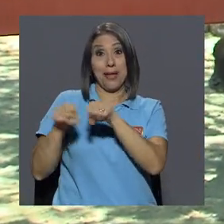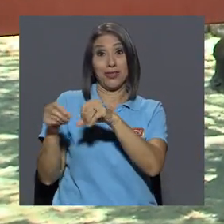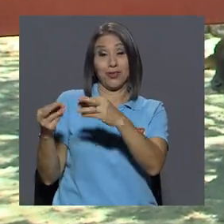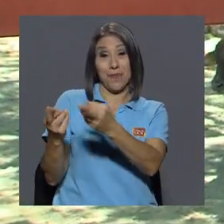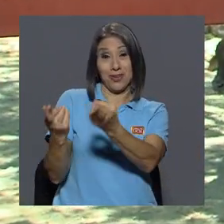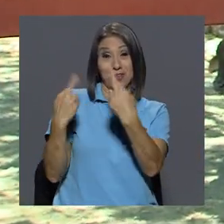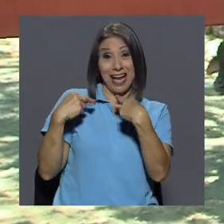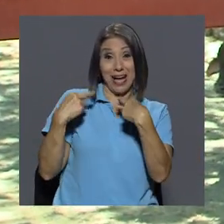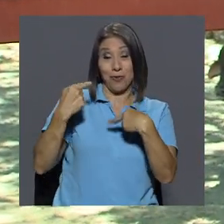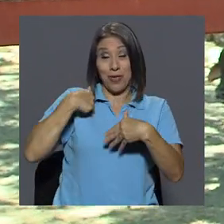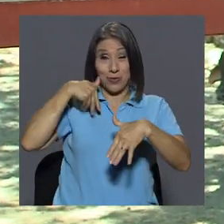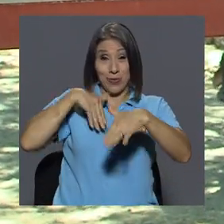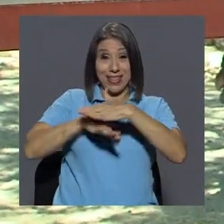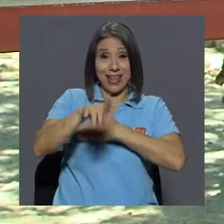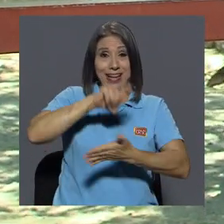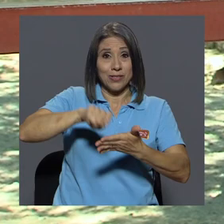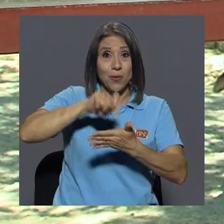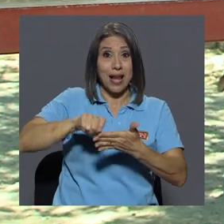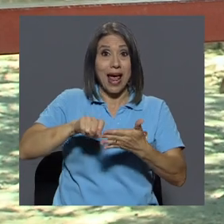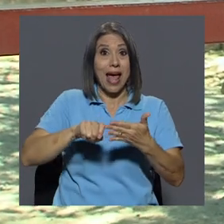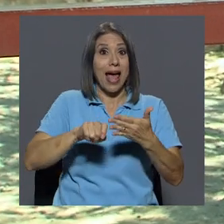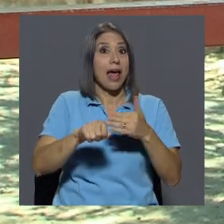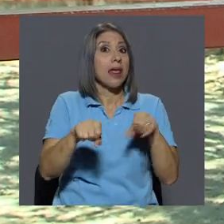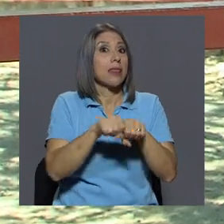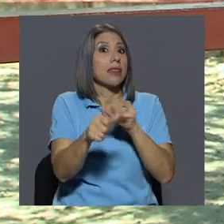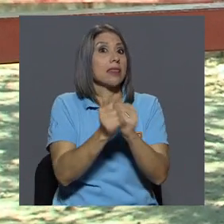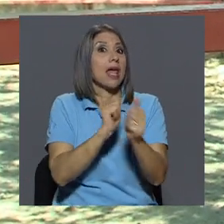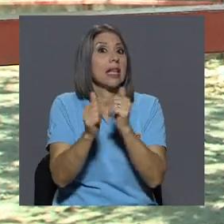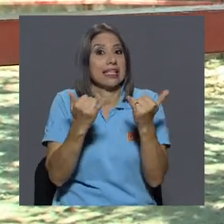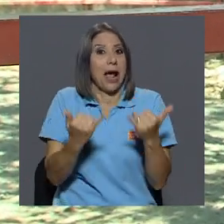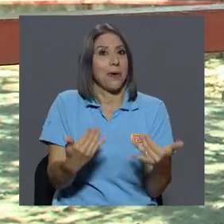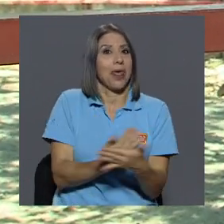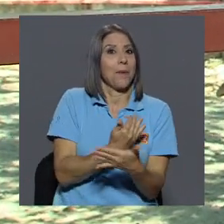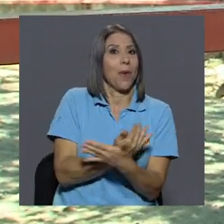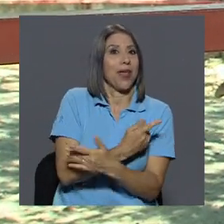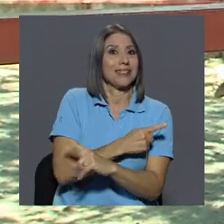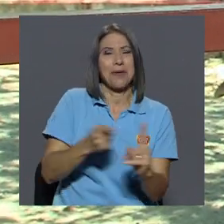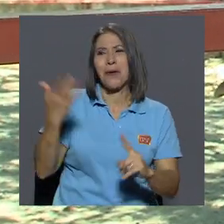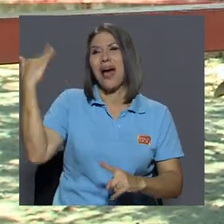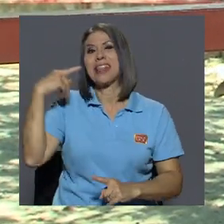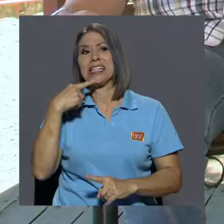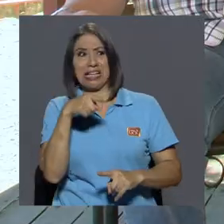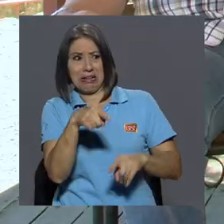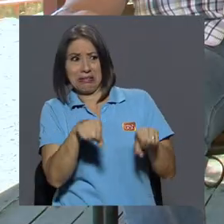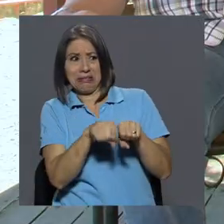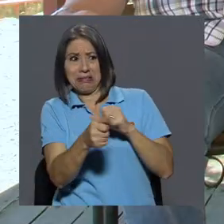que ahora están de moda, pero que hace un tiempo decían que qué polo el que las andaba.